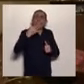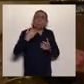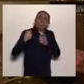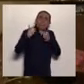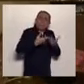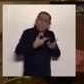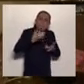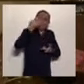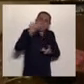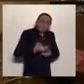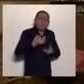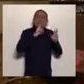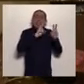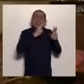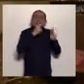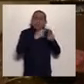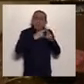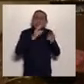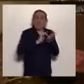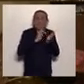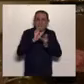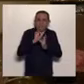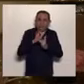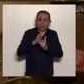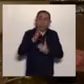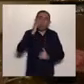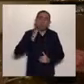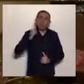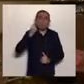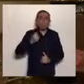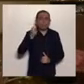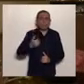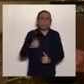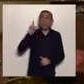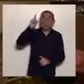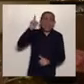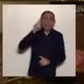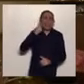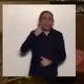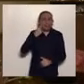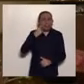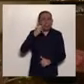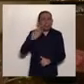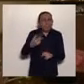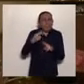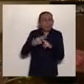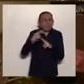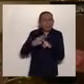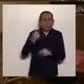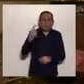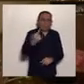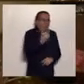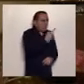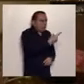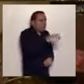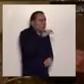recibe exclusivamente este nombre es Jesús, que conoce muy bien por su nombre a